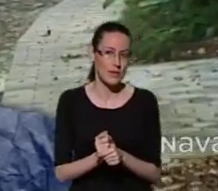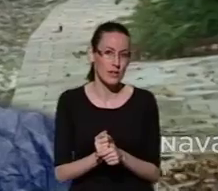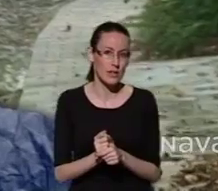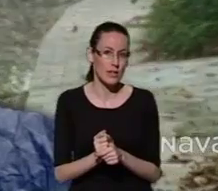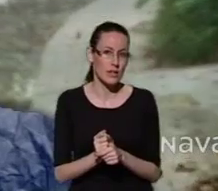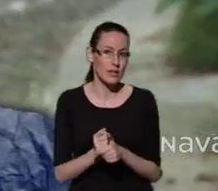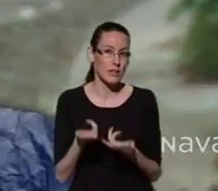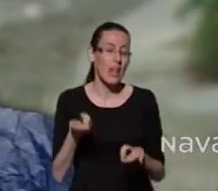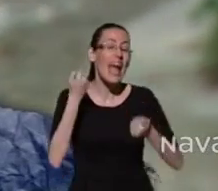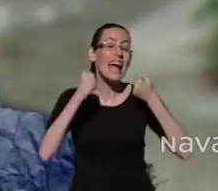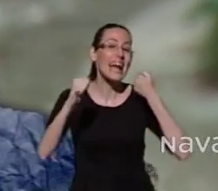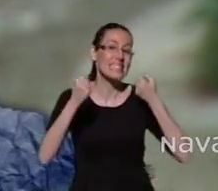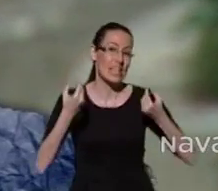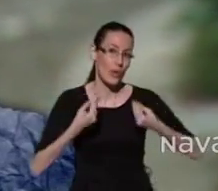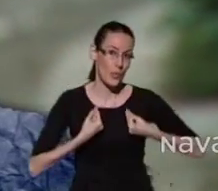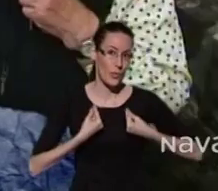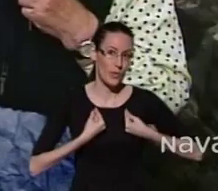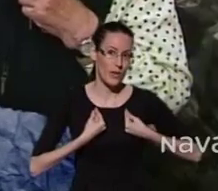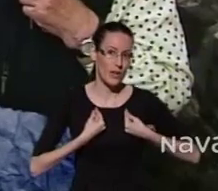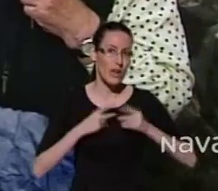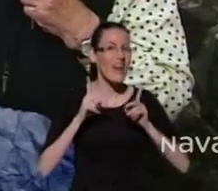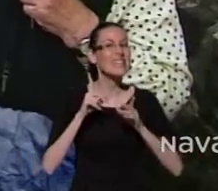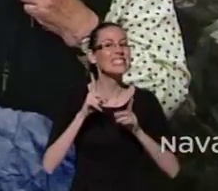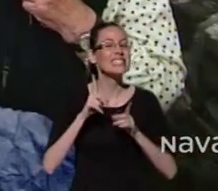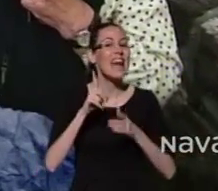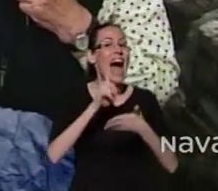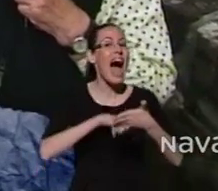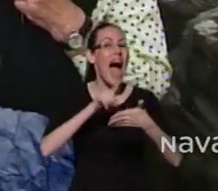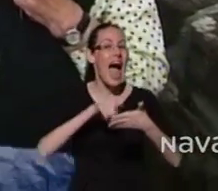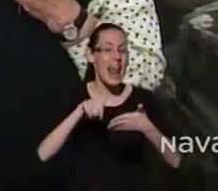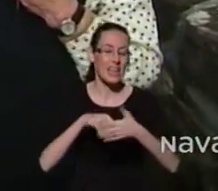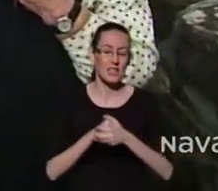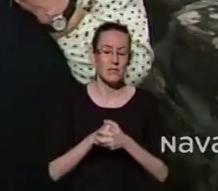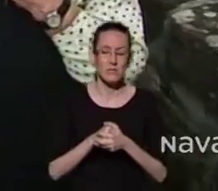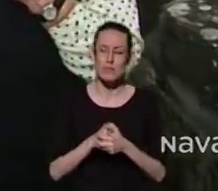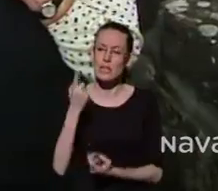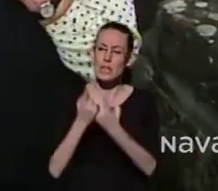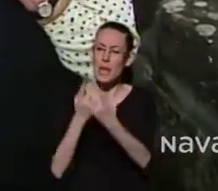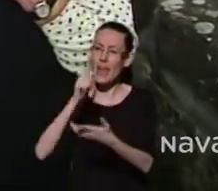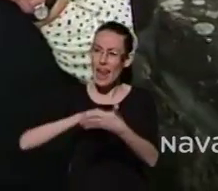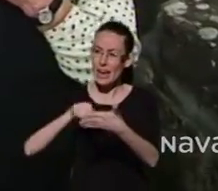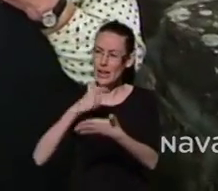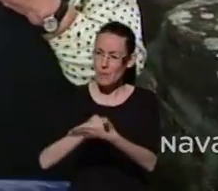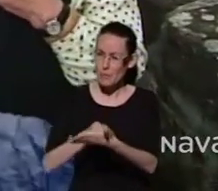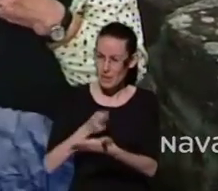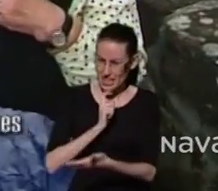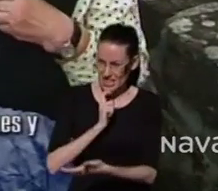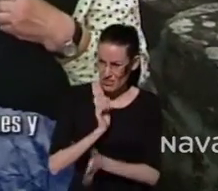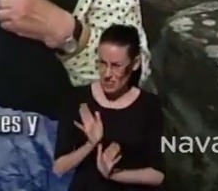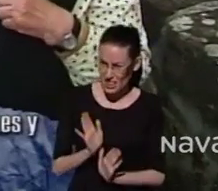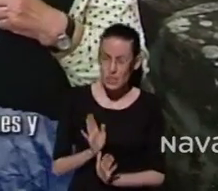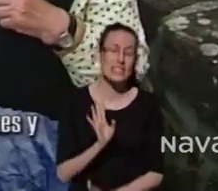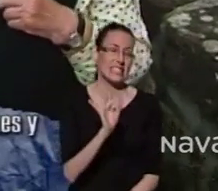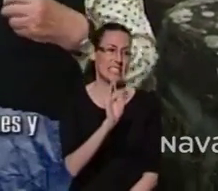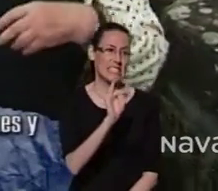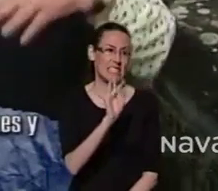en caserío. Y además de renta, ¿eh? ¿Y había veces que había dificultades para pagar la renta de ese caserío? Hombre, pues sí, ¿eh?